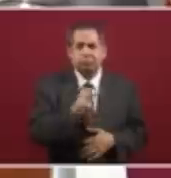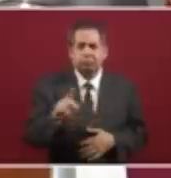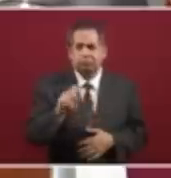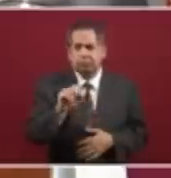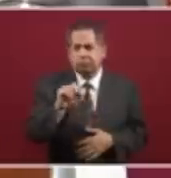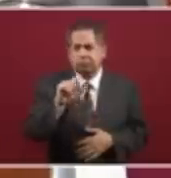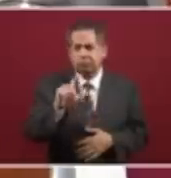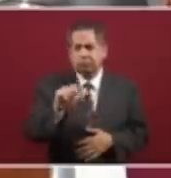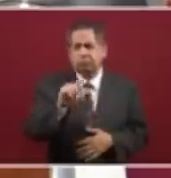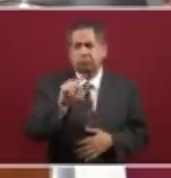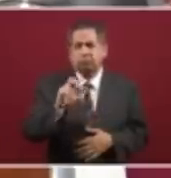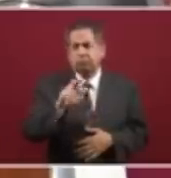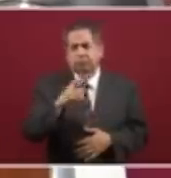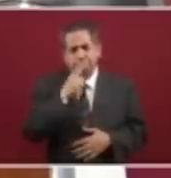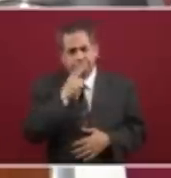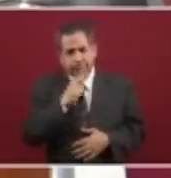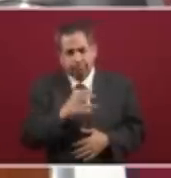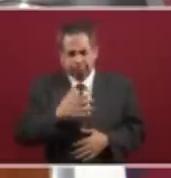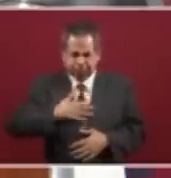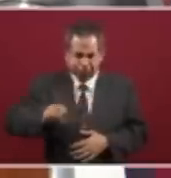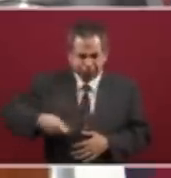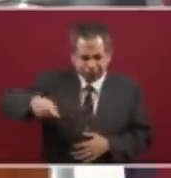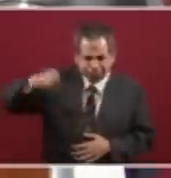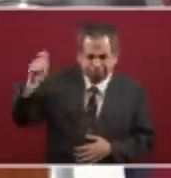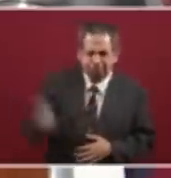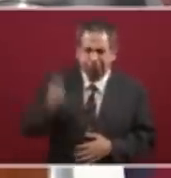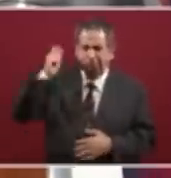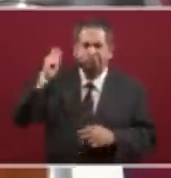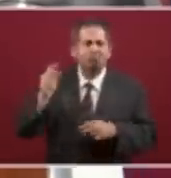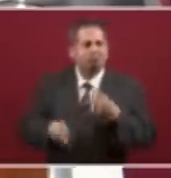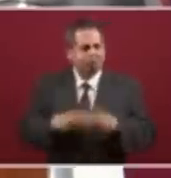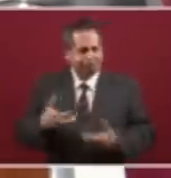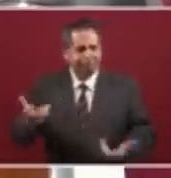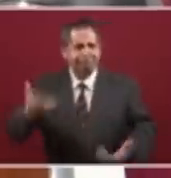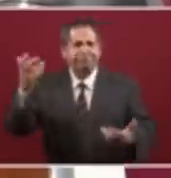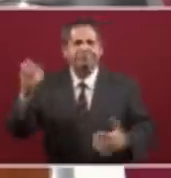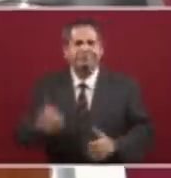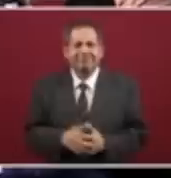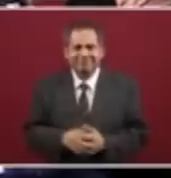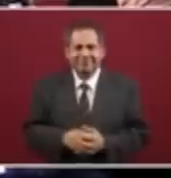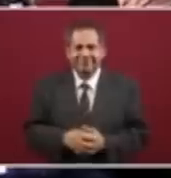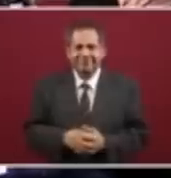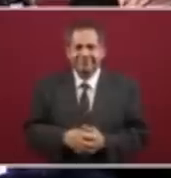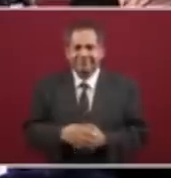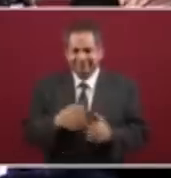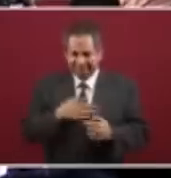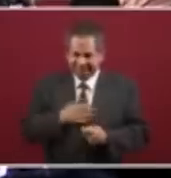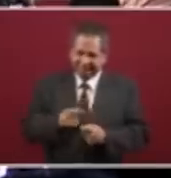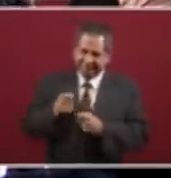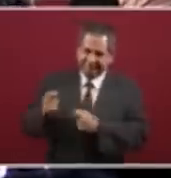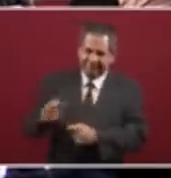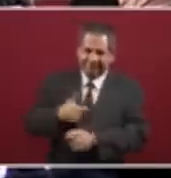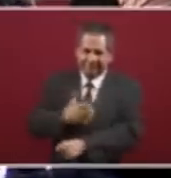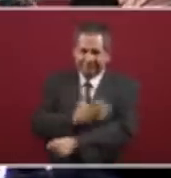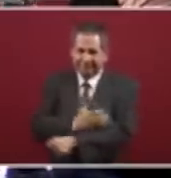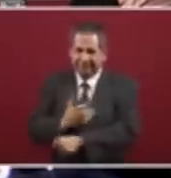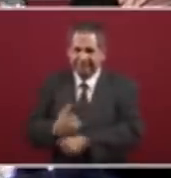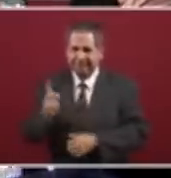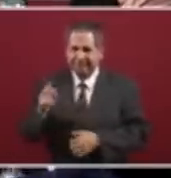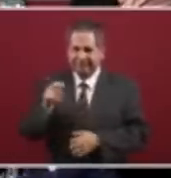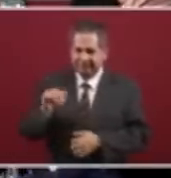seguiré haciendo me canso ganzo muchas gracias y cedo la palabra a mi compañera